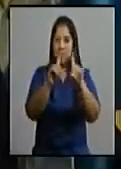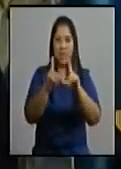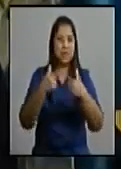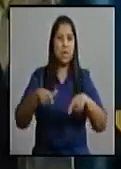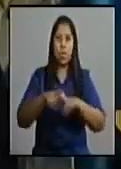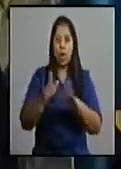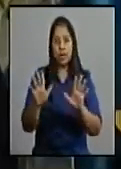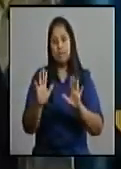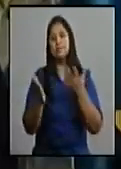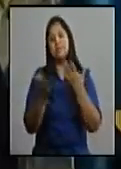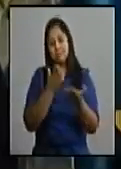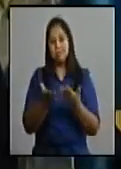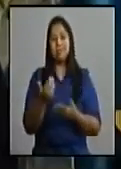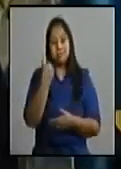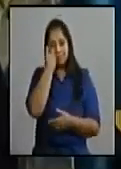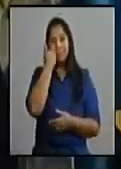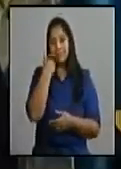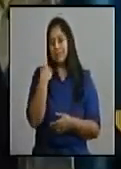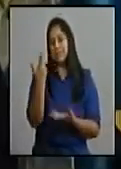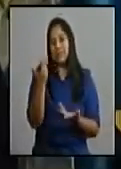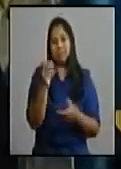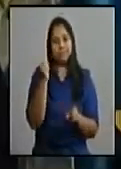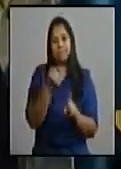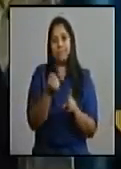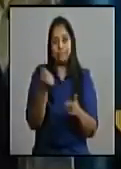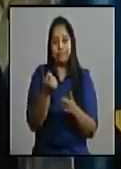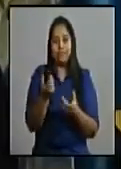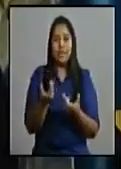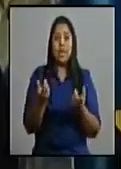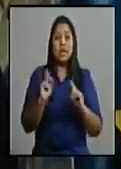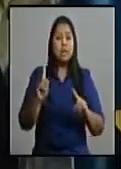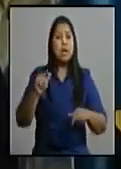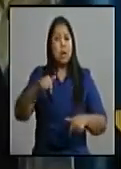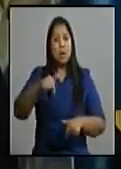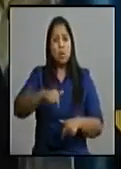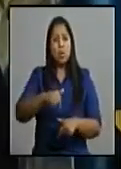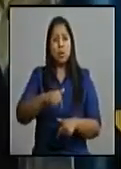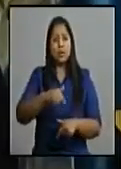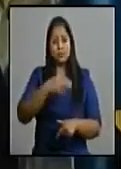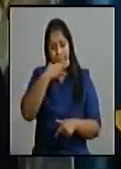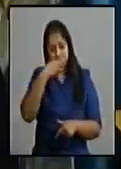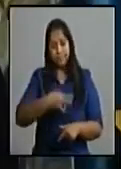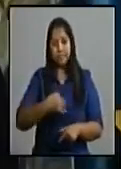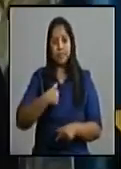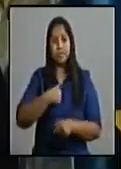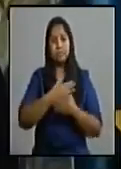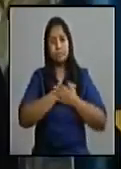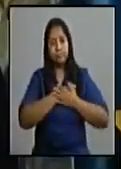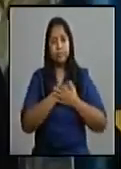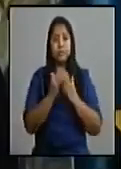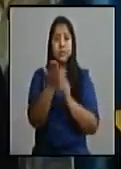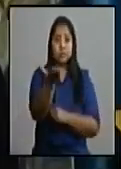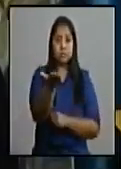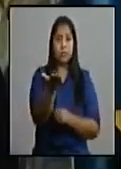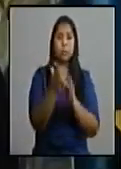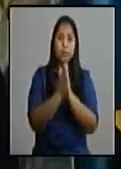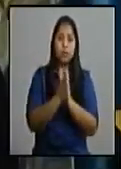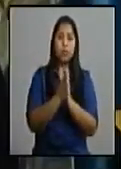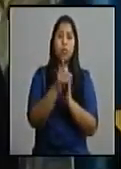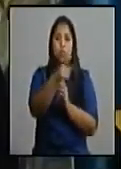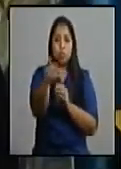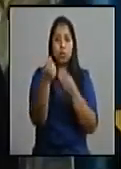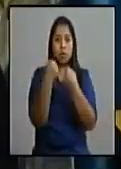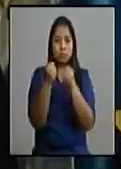era que nos fuera a dar. Y ahora, sinceramente, les pido a todos que eleven sus